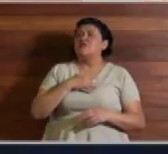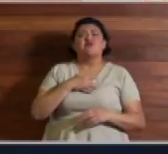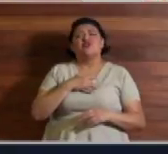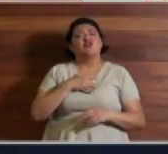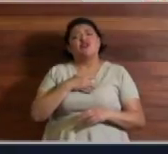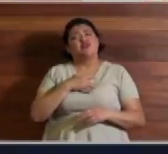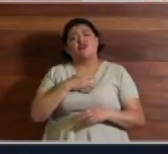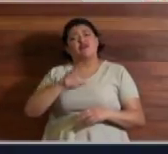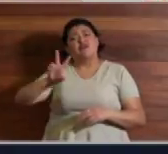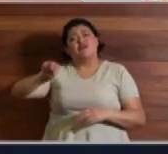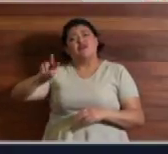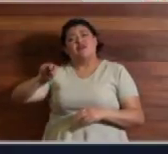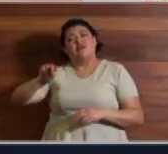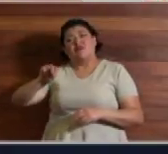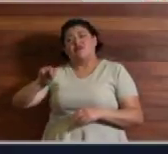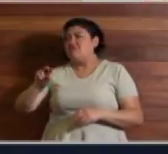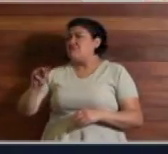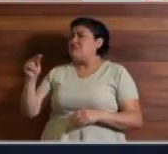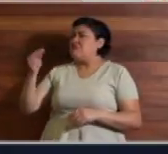cuando no afectan los derechos humanos.